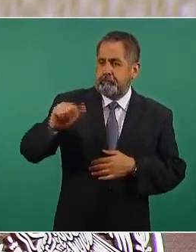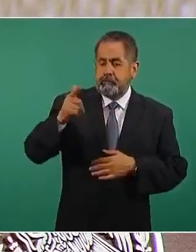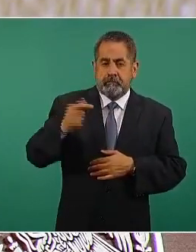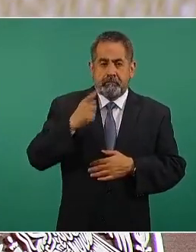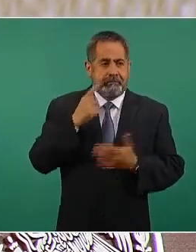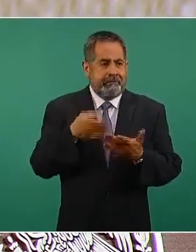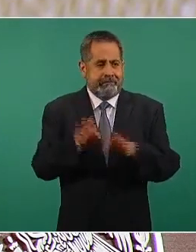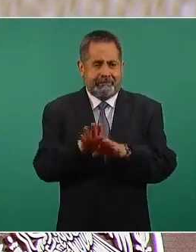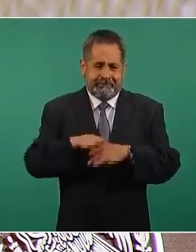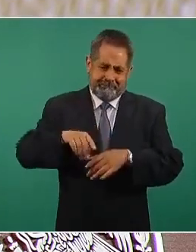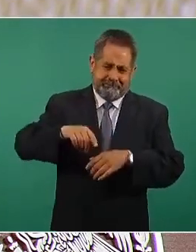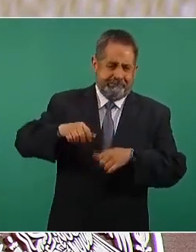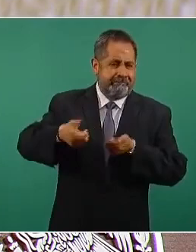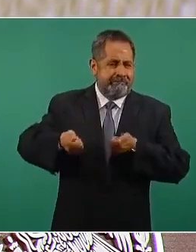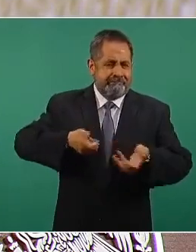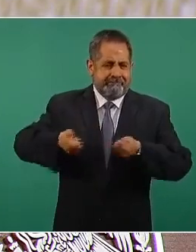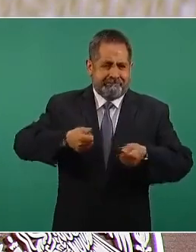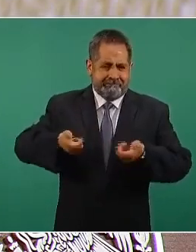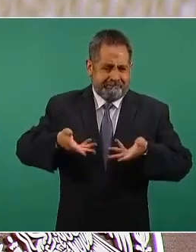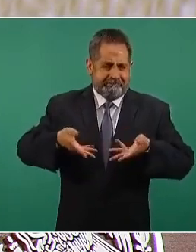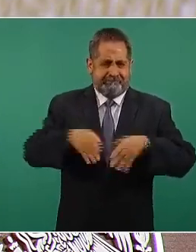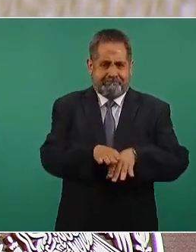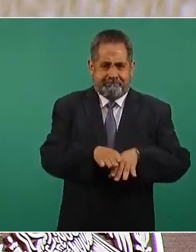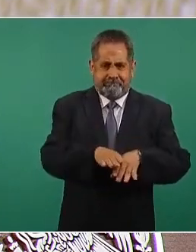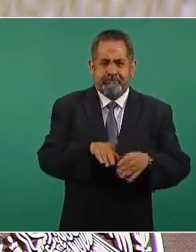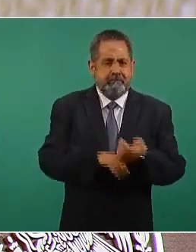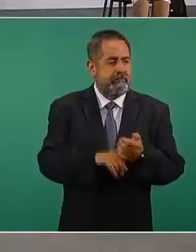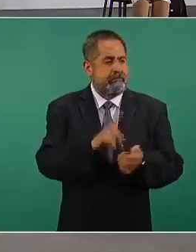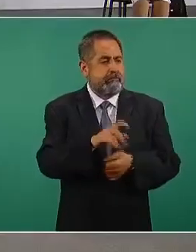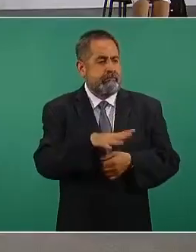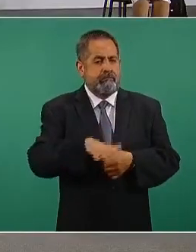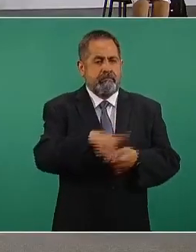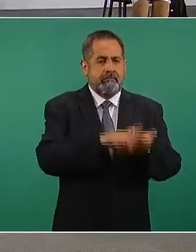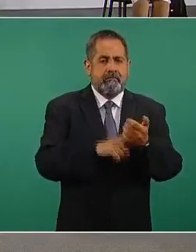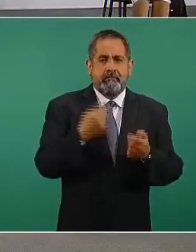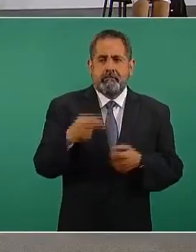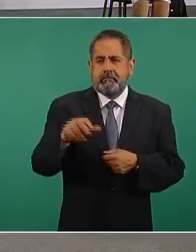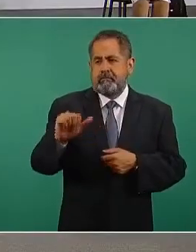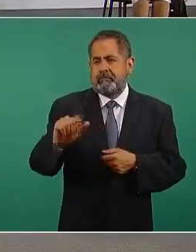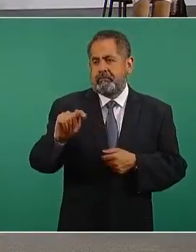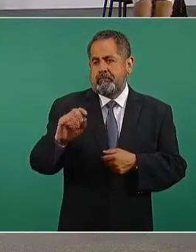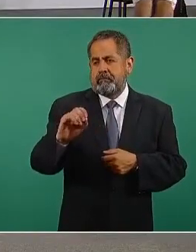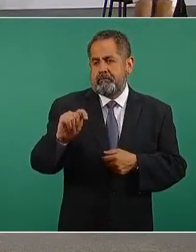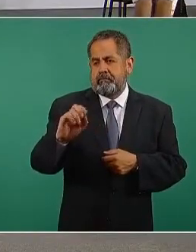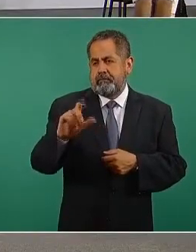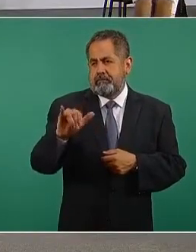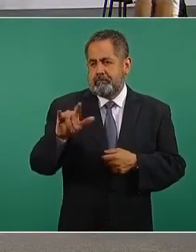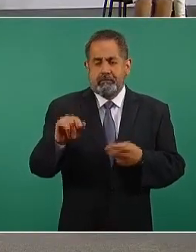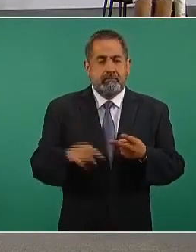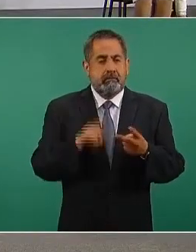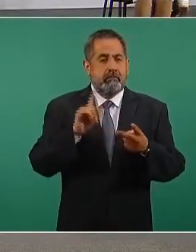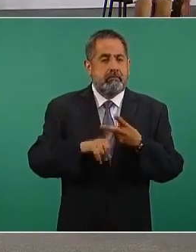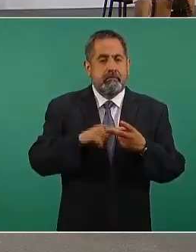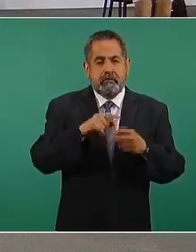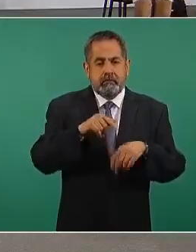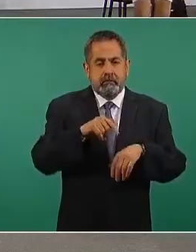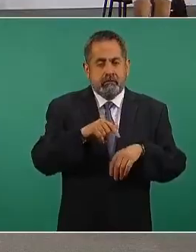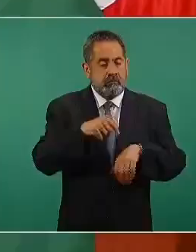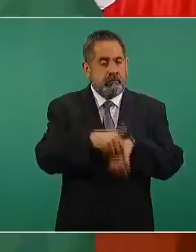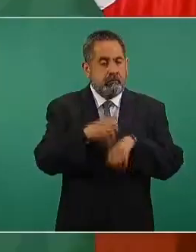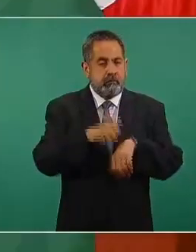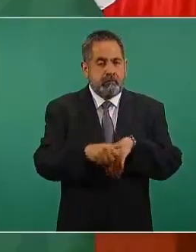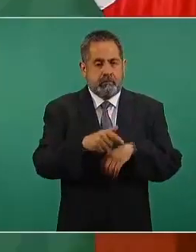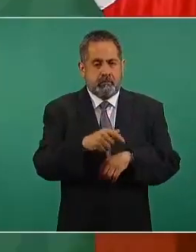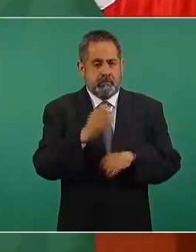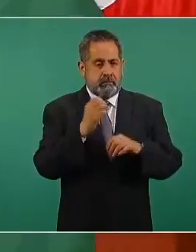las compuertas de la planta de tratamiento de aguas residuales de Atotonilco y de la lumbrera número cero